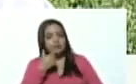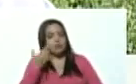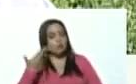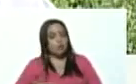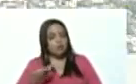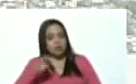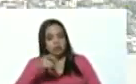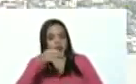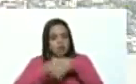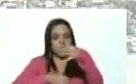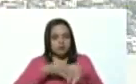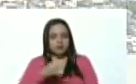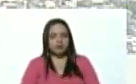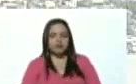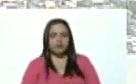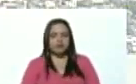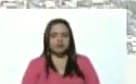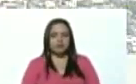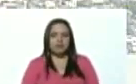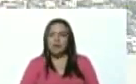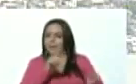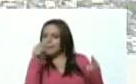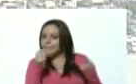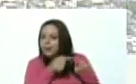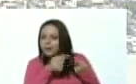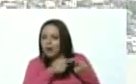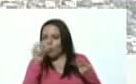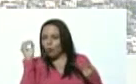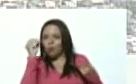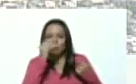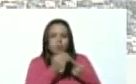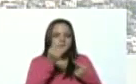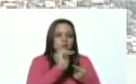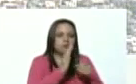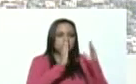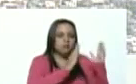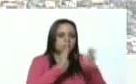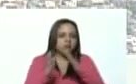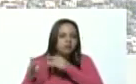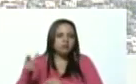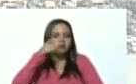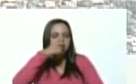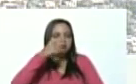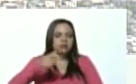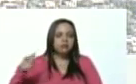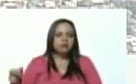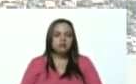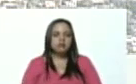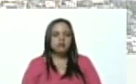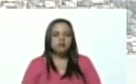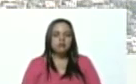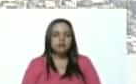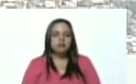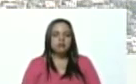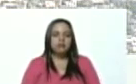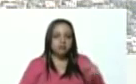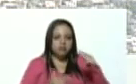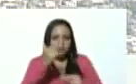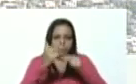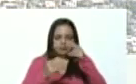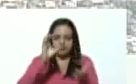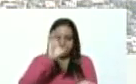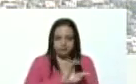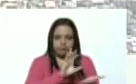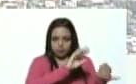esto. El primer vértice es la organización popular para la construcción de las ciudades